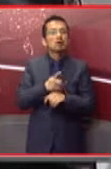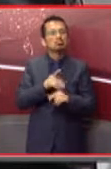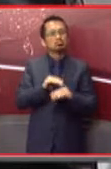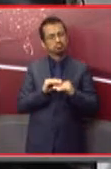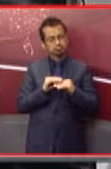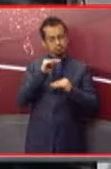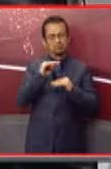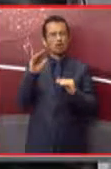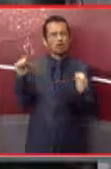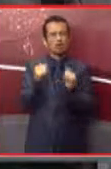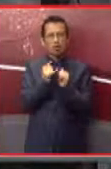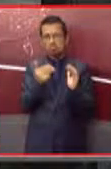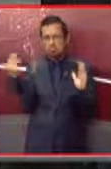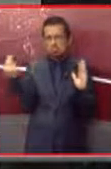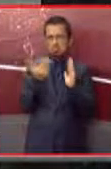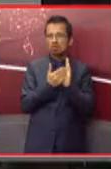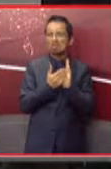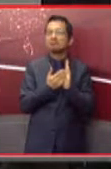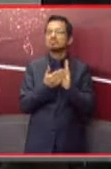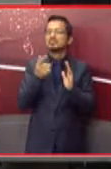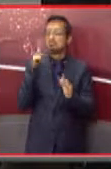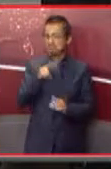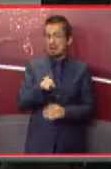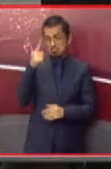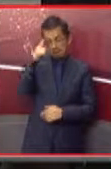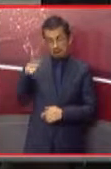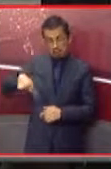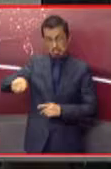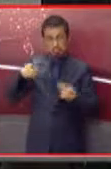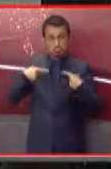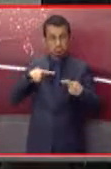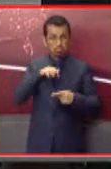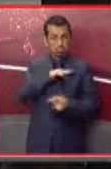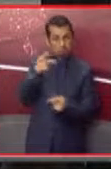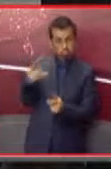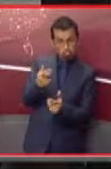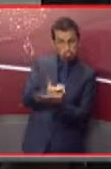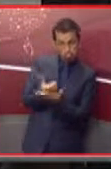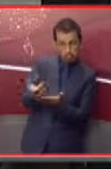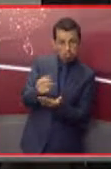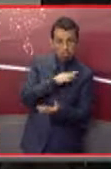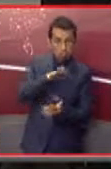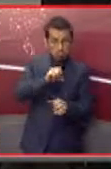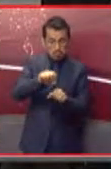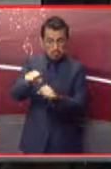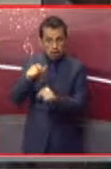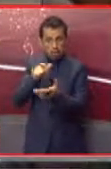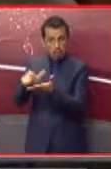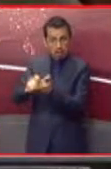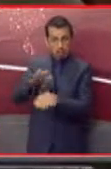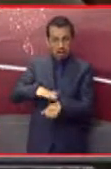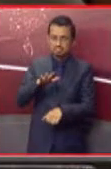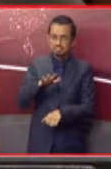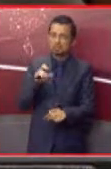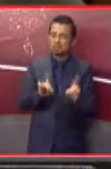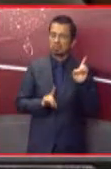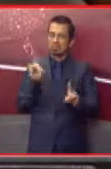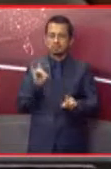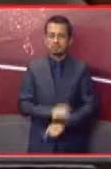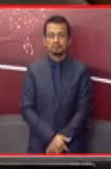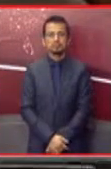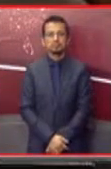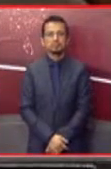existe la duda de que se incremente el poder adquisitivo del salario que perciben los trabajadores. La realidad es